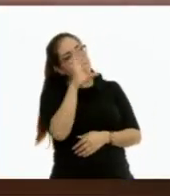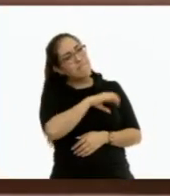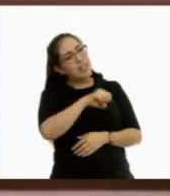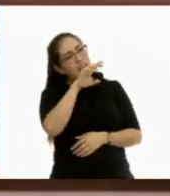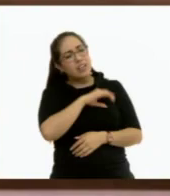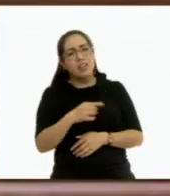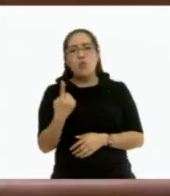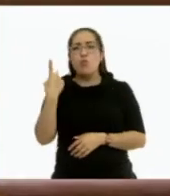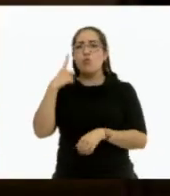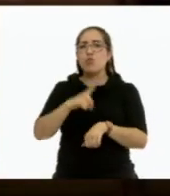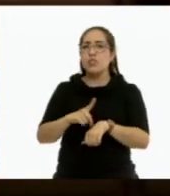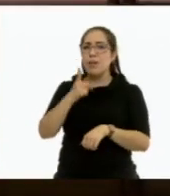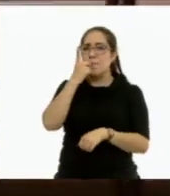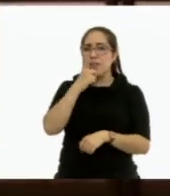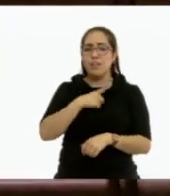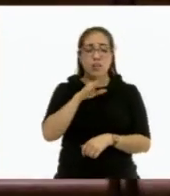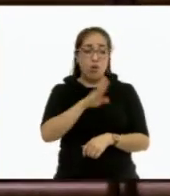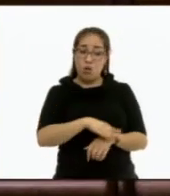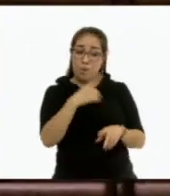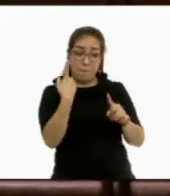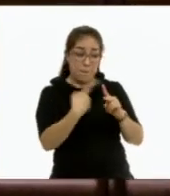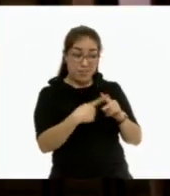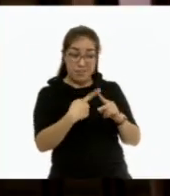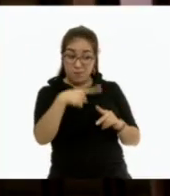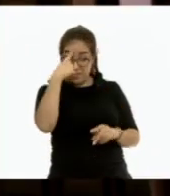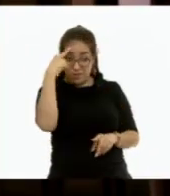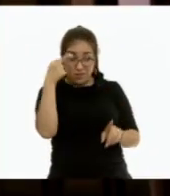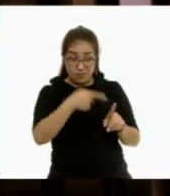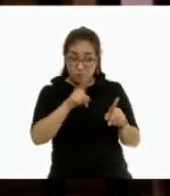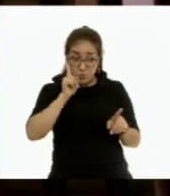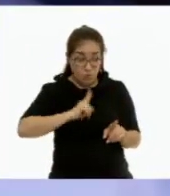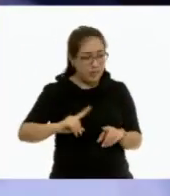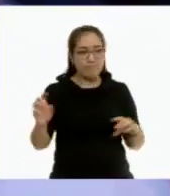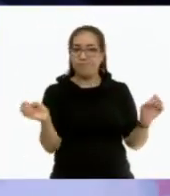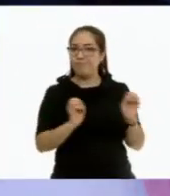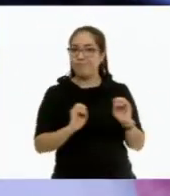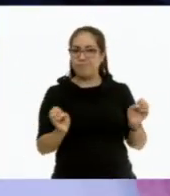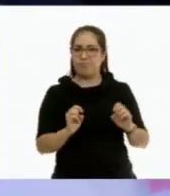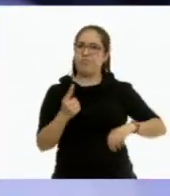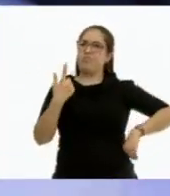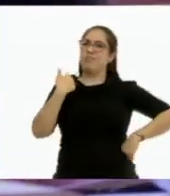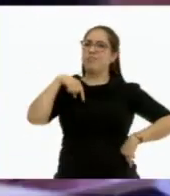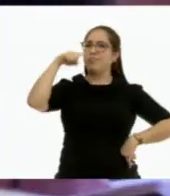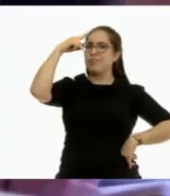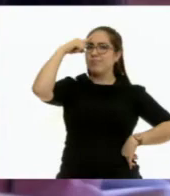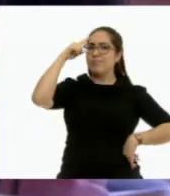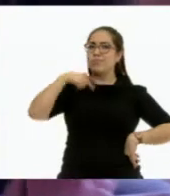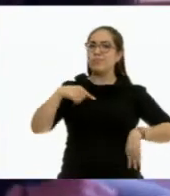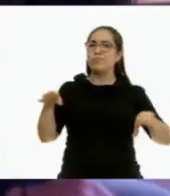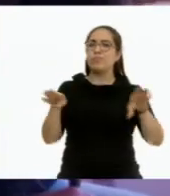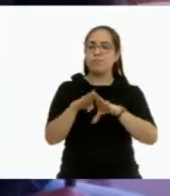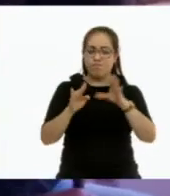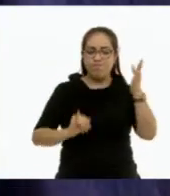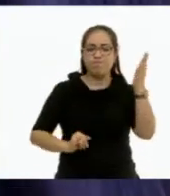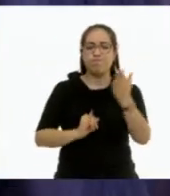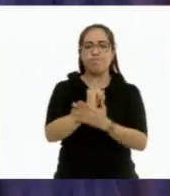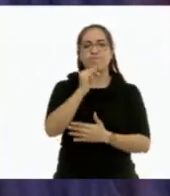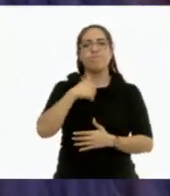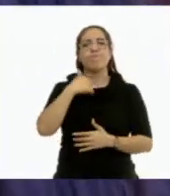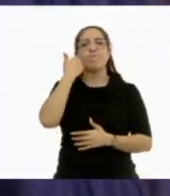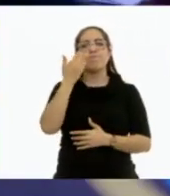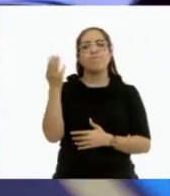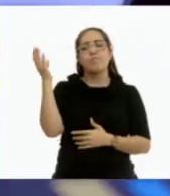me dijo, las matemáticas no son para mujeres. Así que decidí estudiar ingeniería en energía y